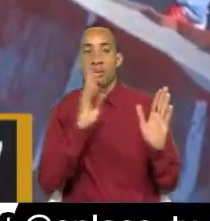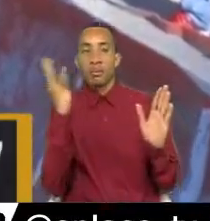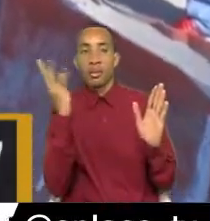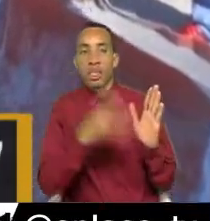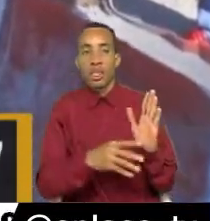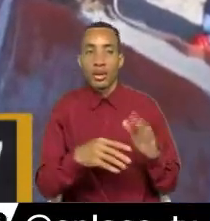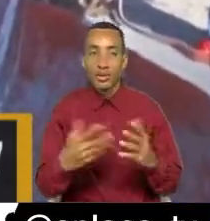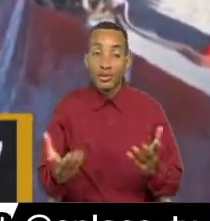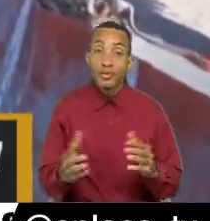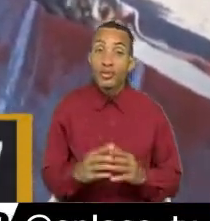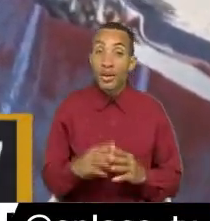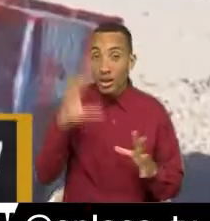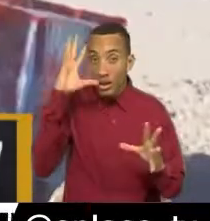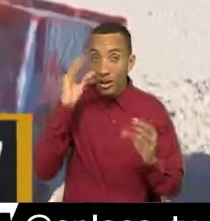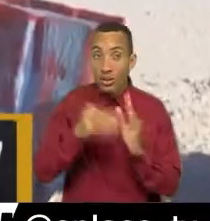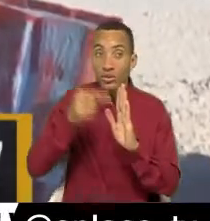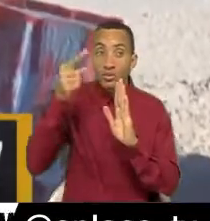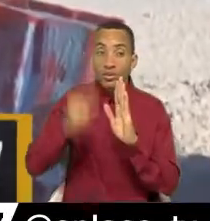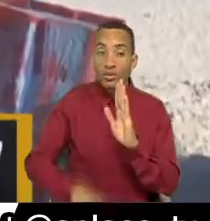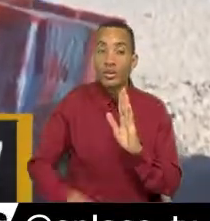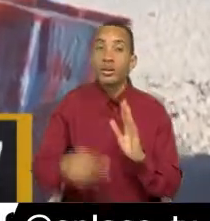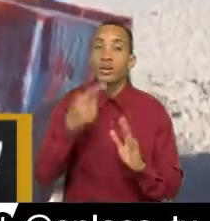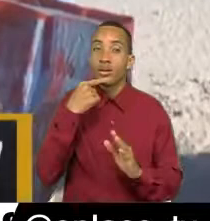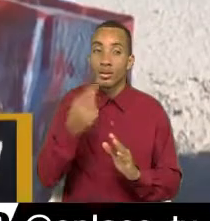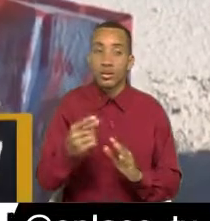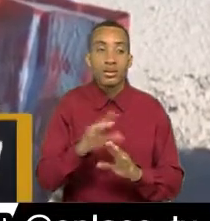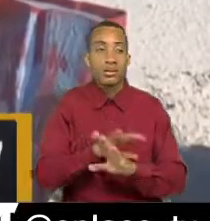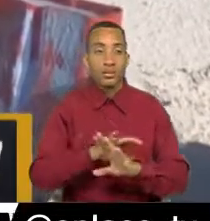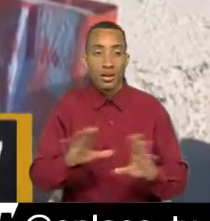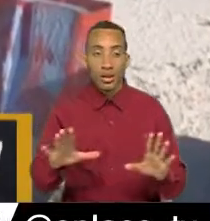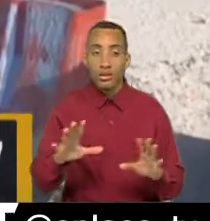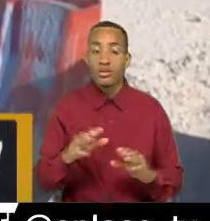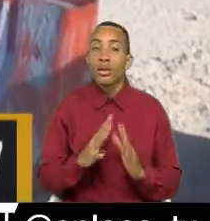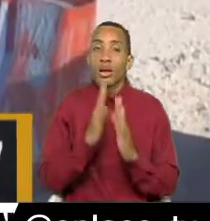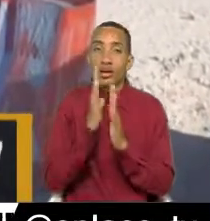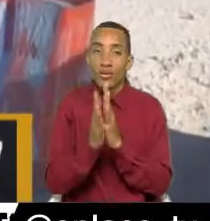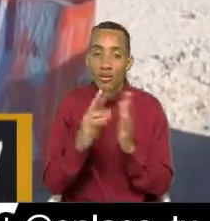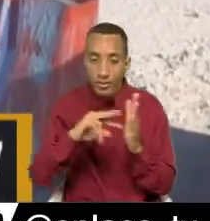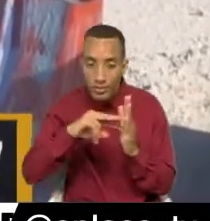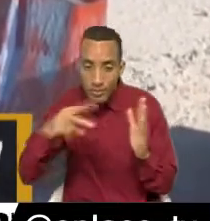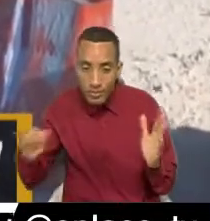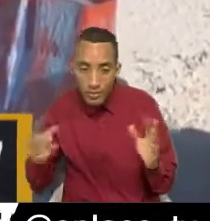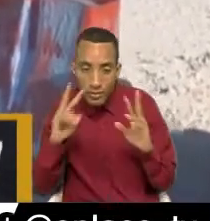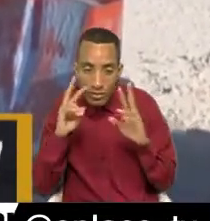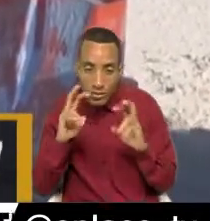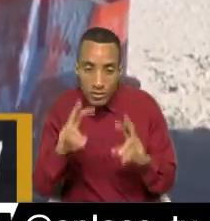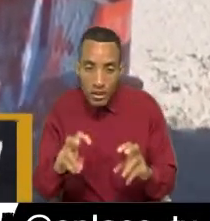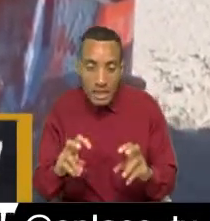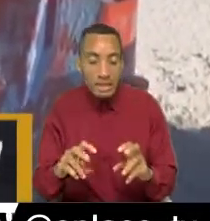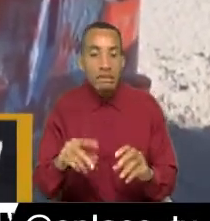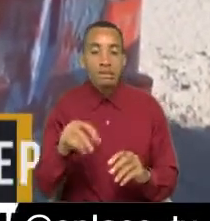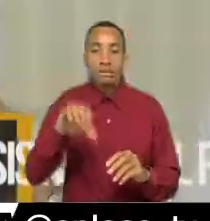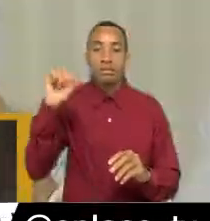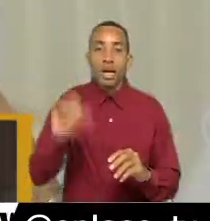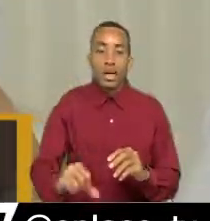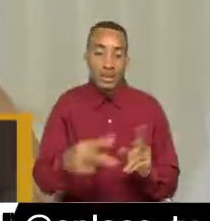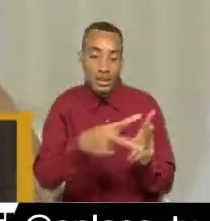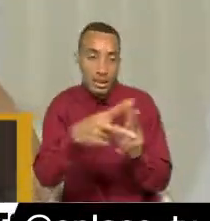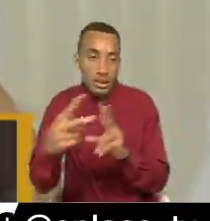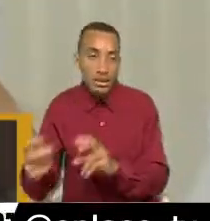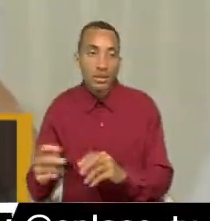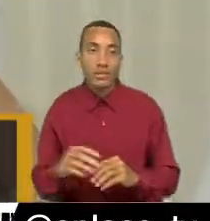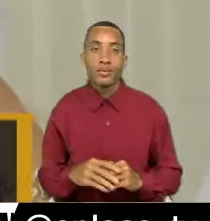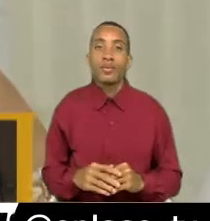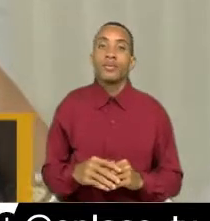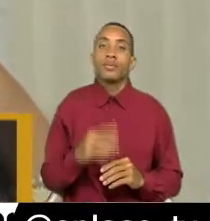que, de acuerdo con las autoridades municipales, se adoptó debido a un informe técnico que advierte de fallas técnicas en el puente. A que atienda